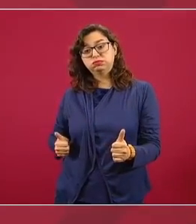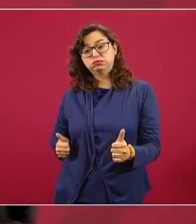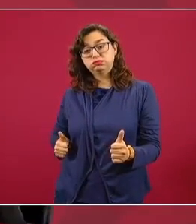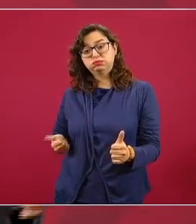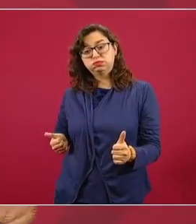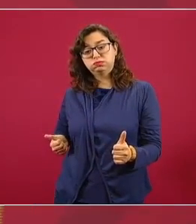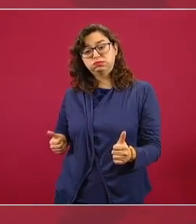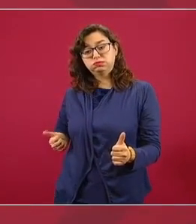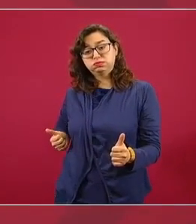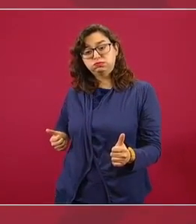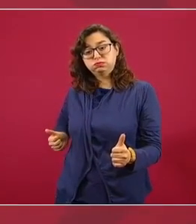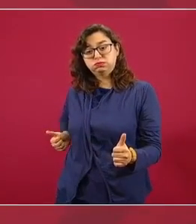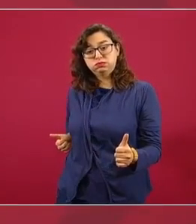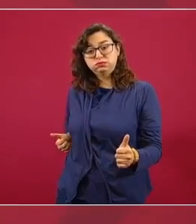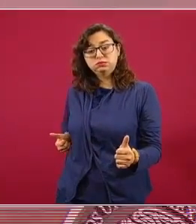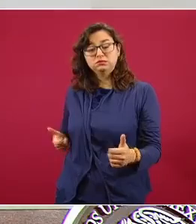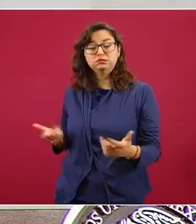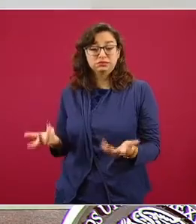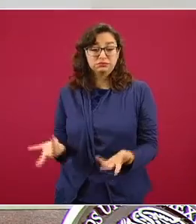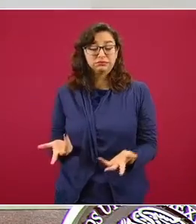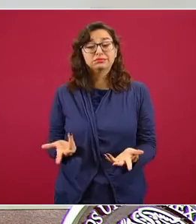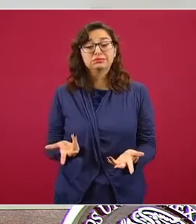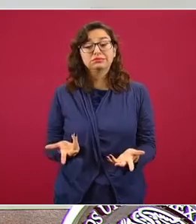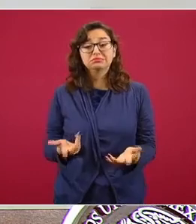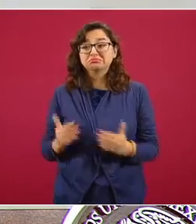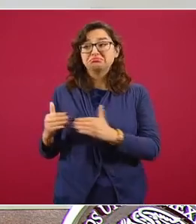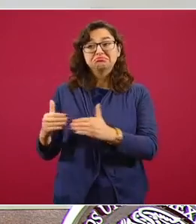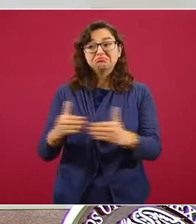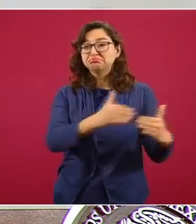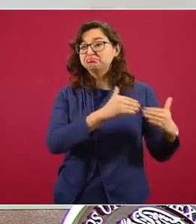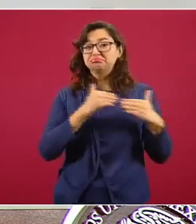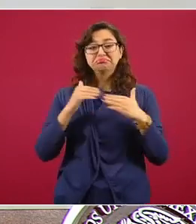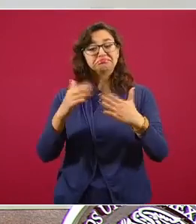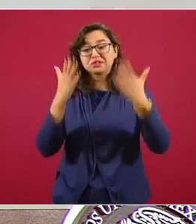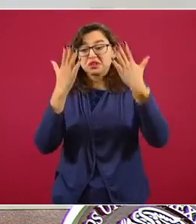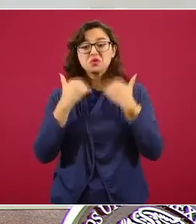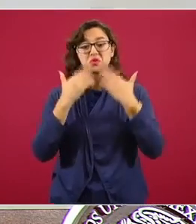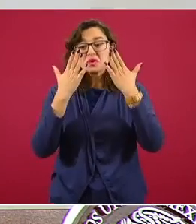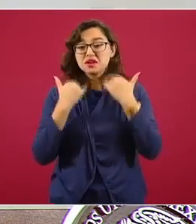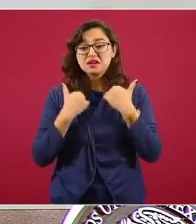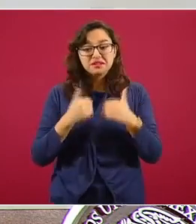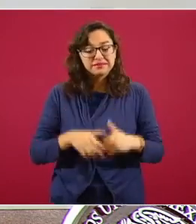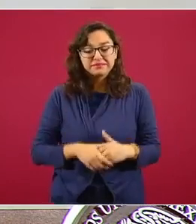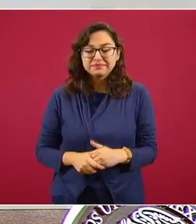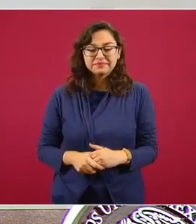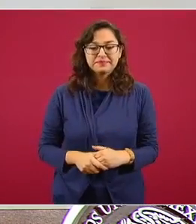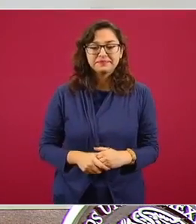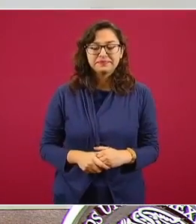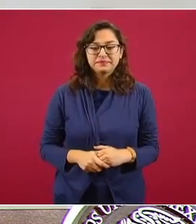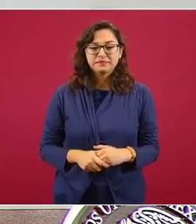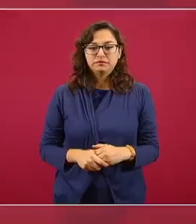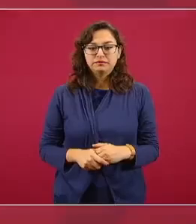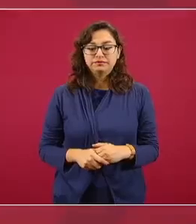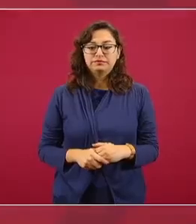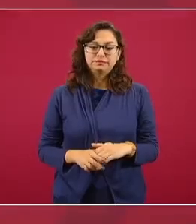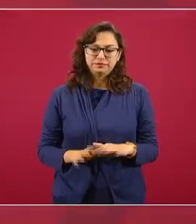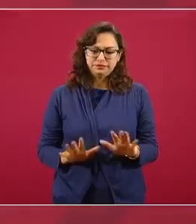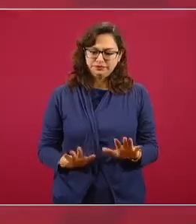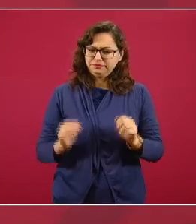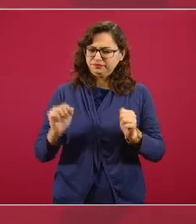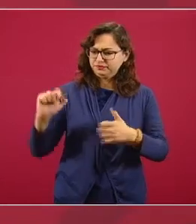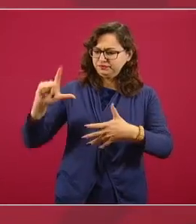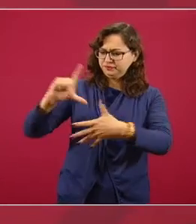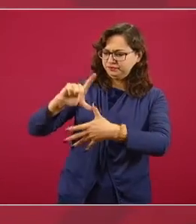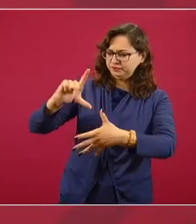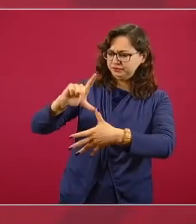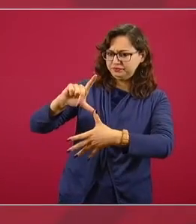atrasados en cuanto a democracia. Teníamos, por ejemplo,